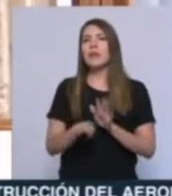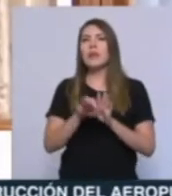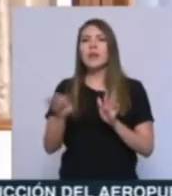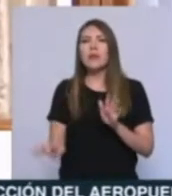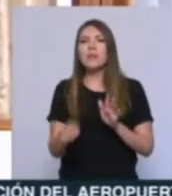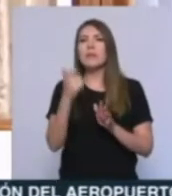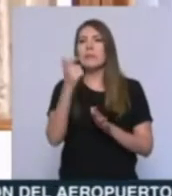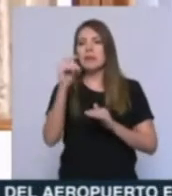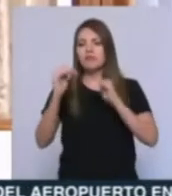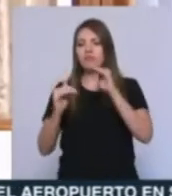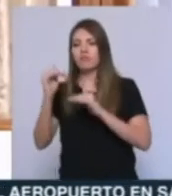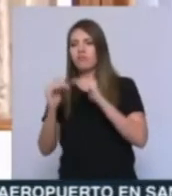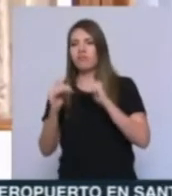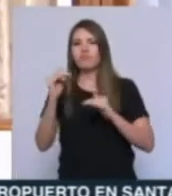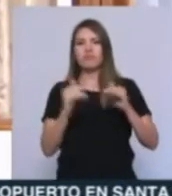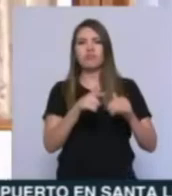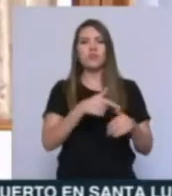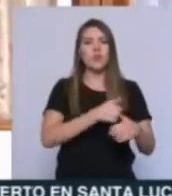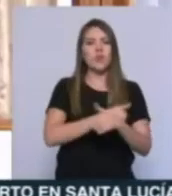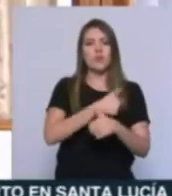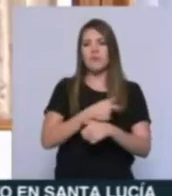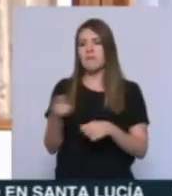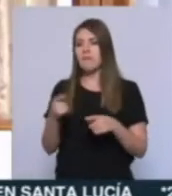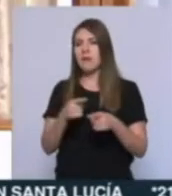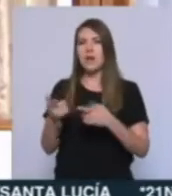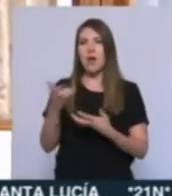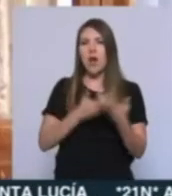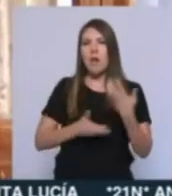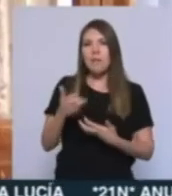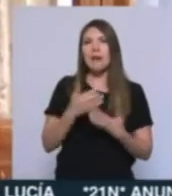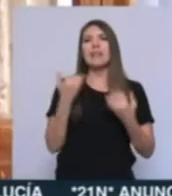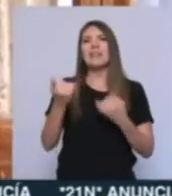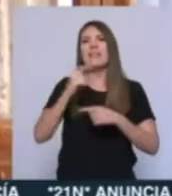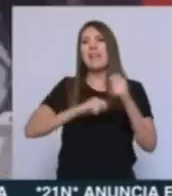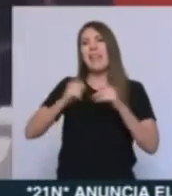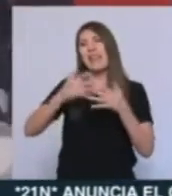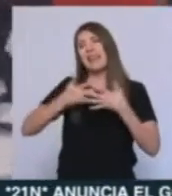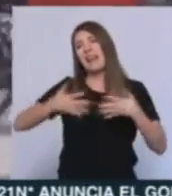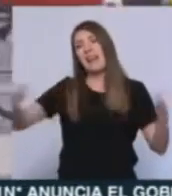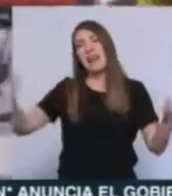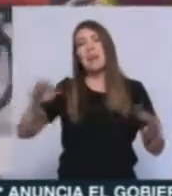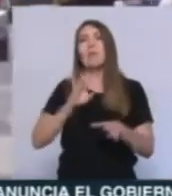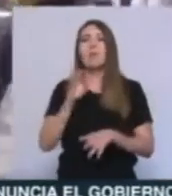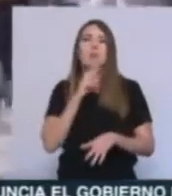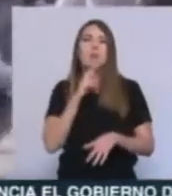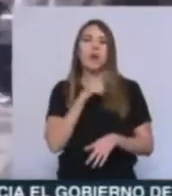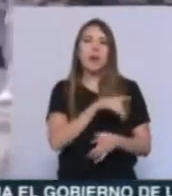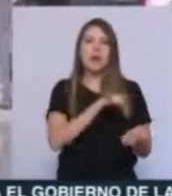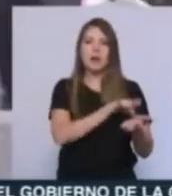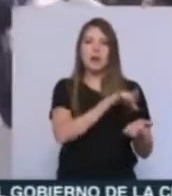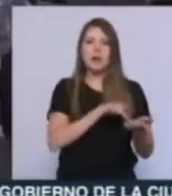más competitivos que tiene el pequeño comercio frente a estas tiendas departamentales más grandes. Así, entre